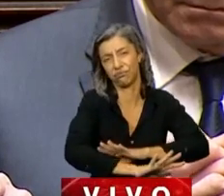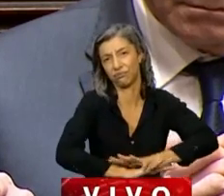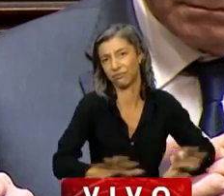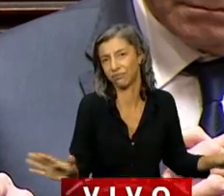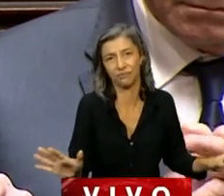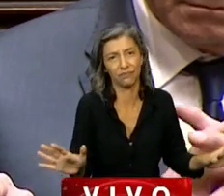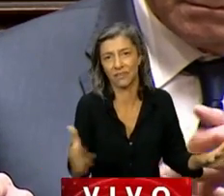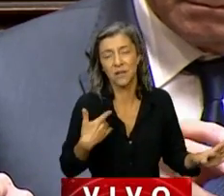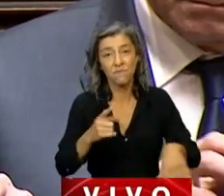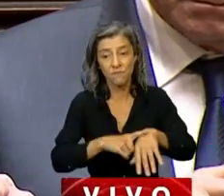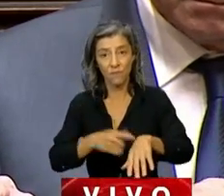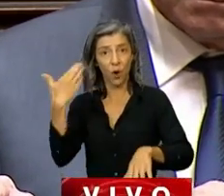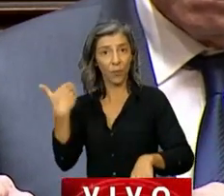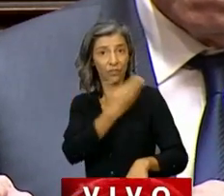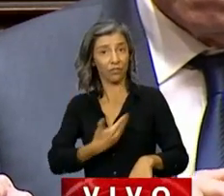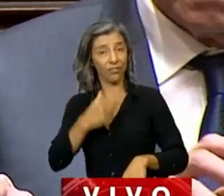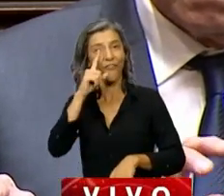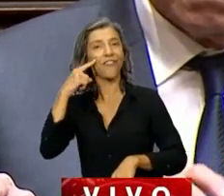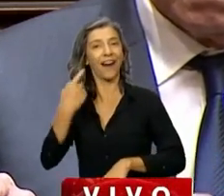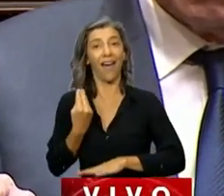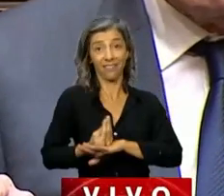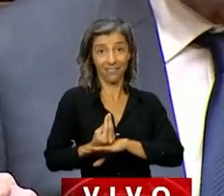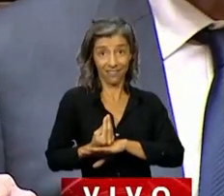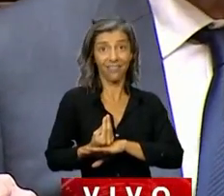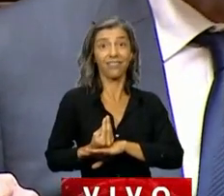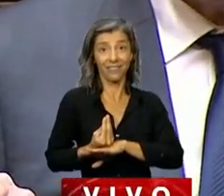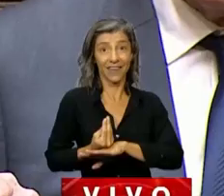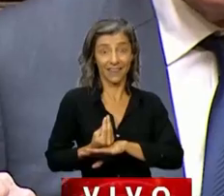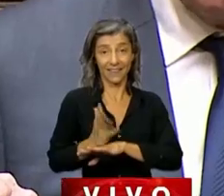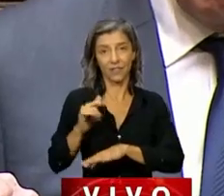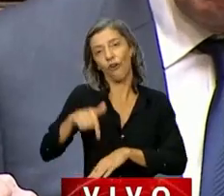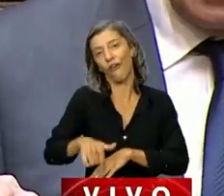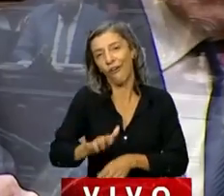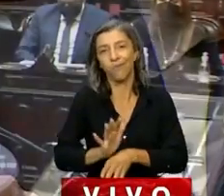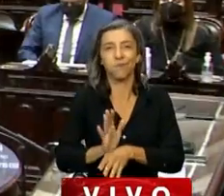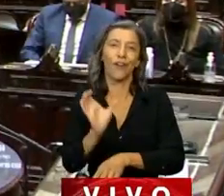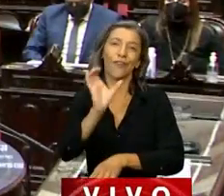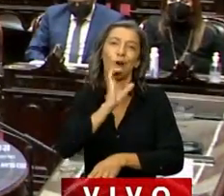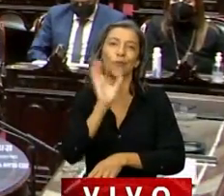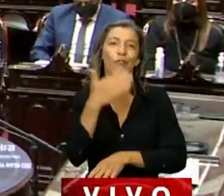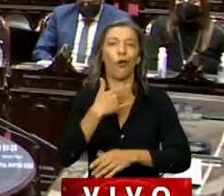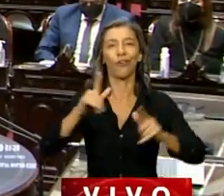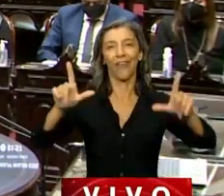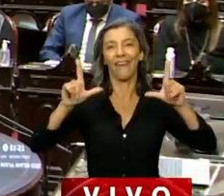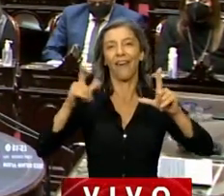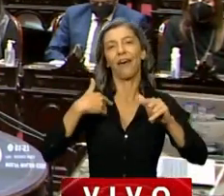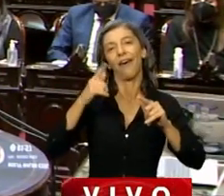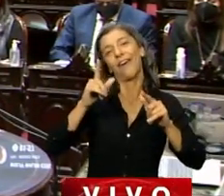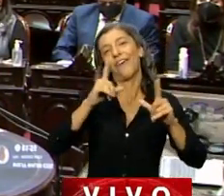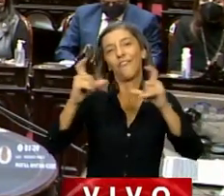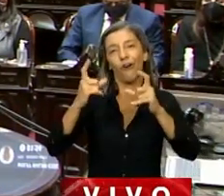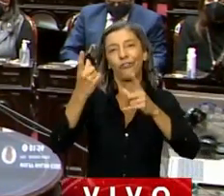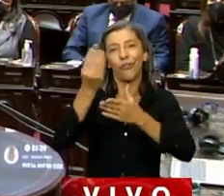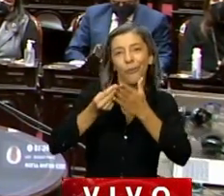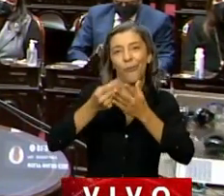que hoy pasa a ser parte de todos los memes, ah, pero Alberto Fernández, recuerdan que primero era ah, pero Macri, después ah, pero la pandemia, después ah,